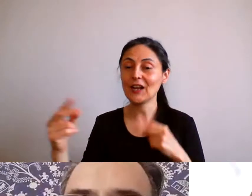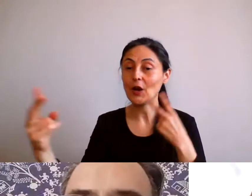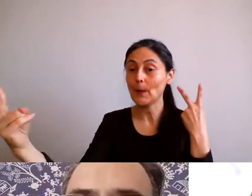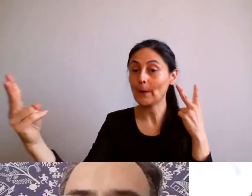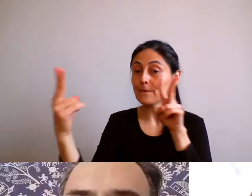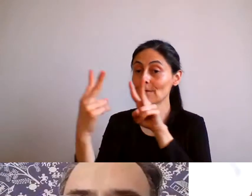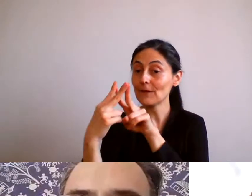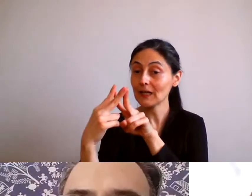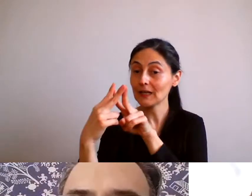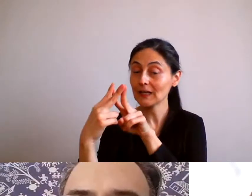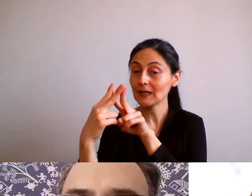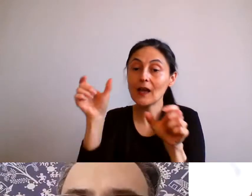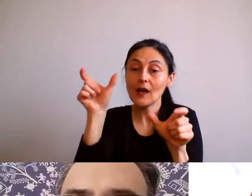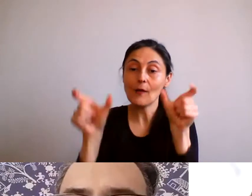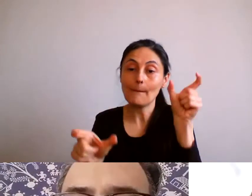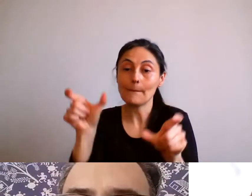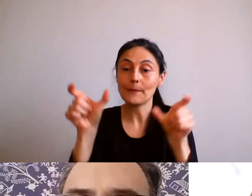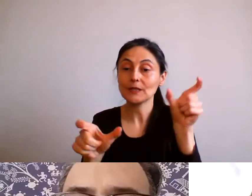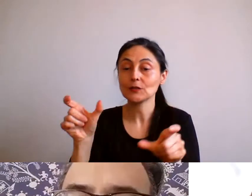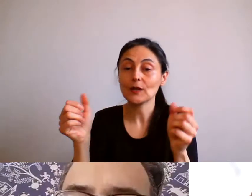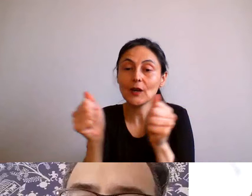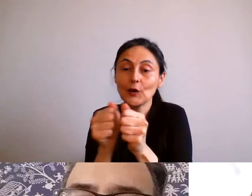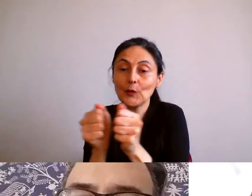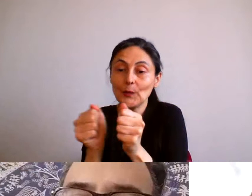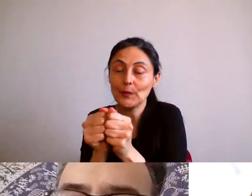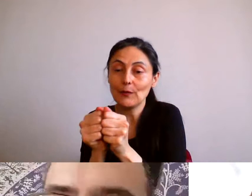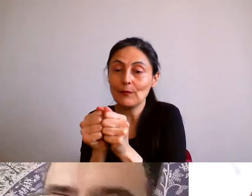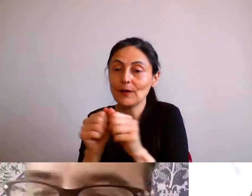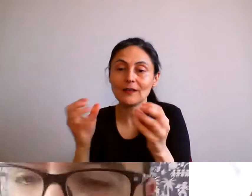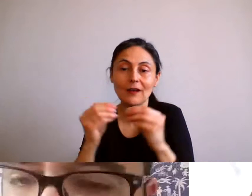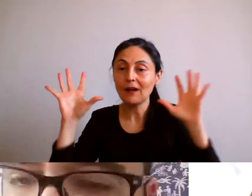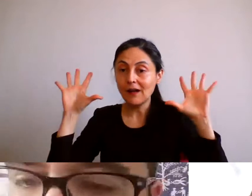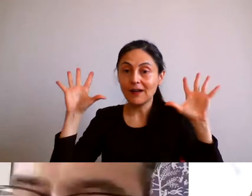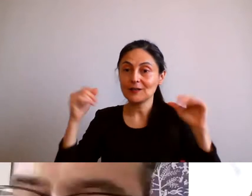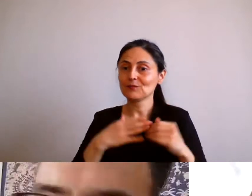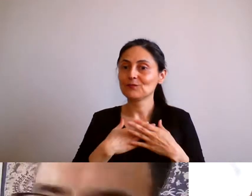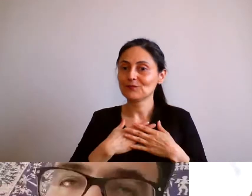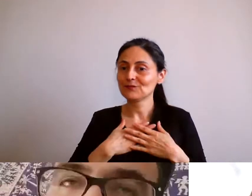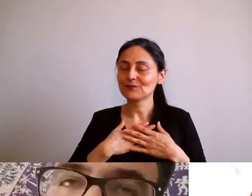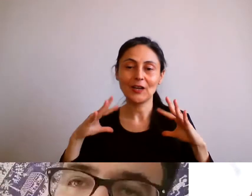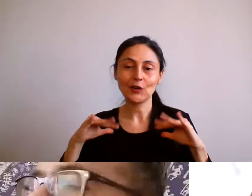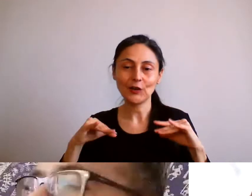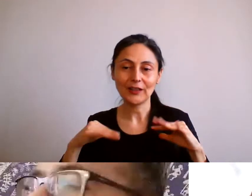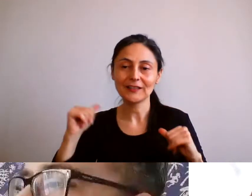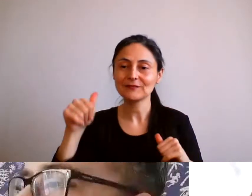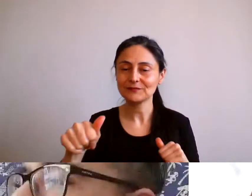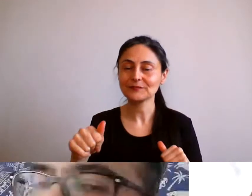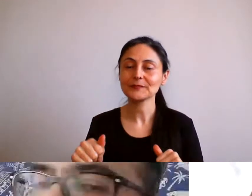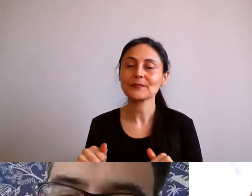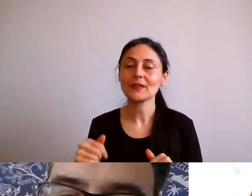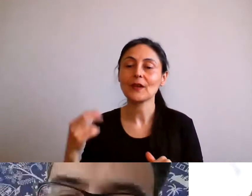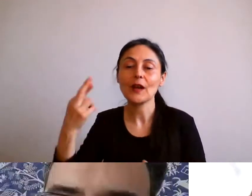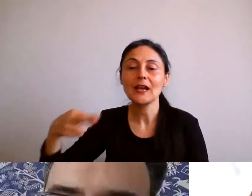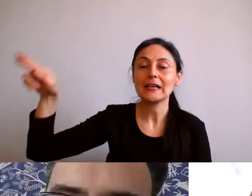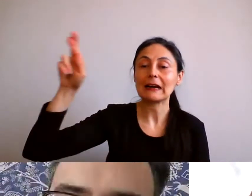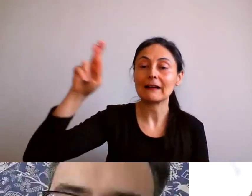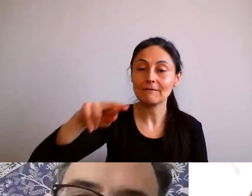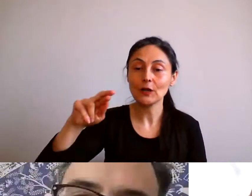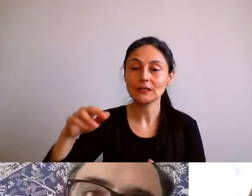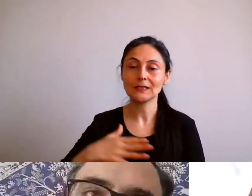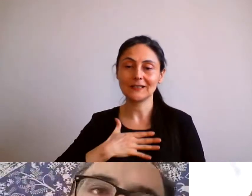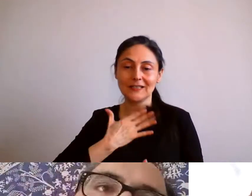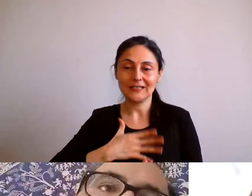hoy día extraordinario. O sea, poder ir y tener acceso a cosas. Entonces, creo que hoy día refuerza el sentido de comunidad, de equipo, de